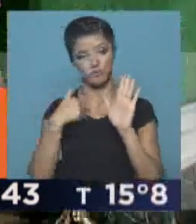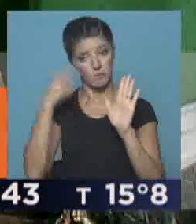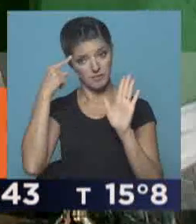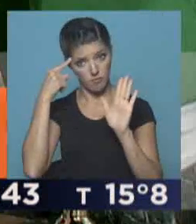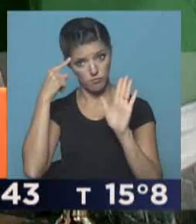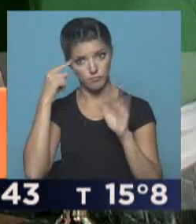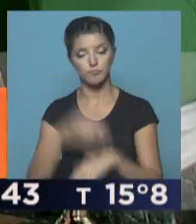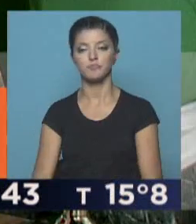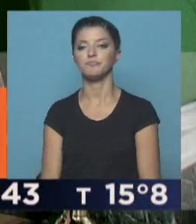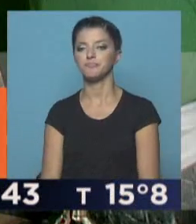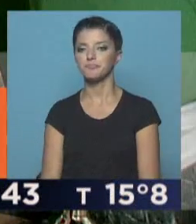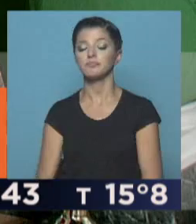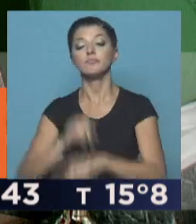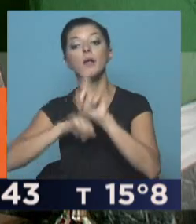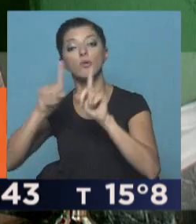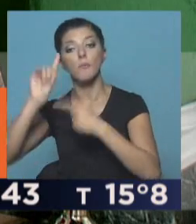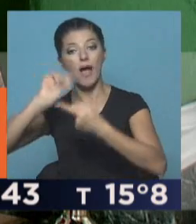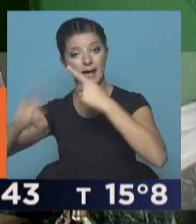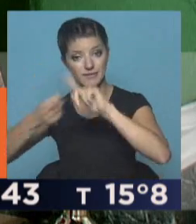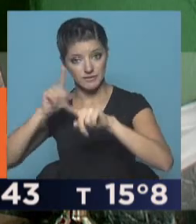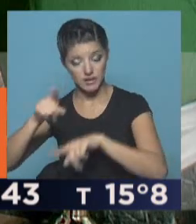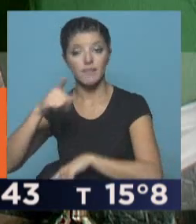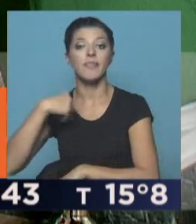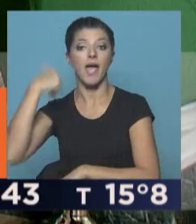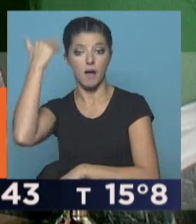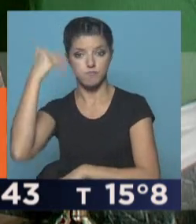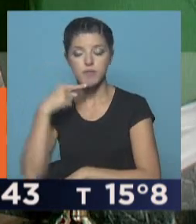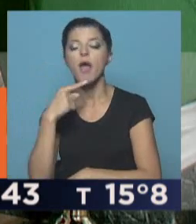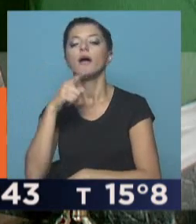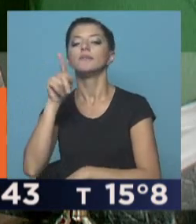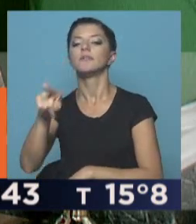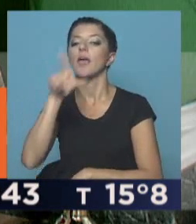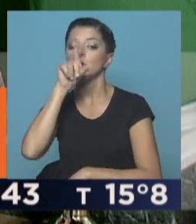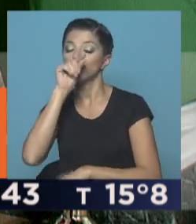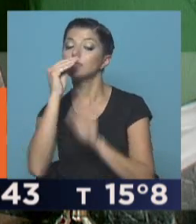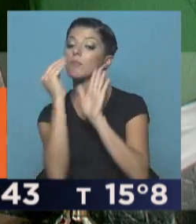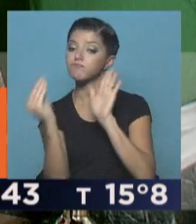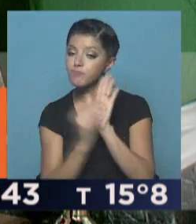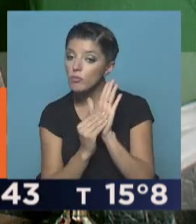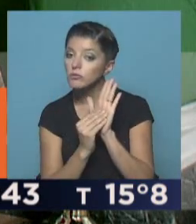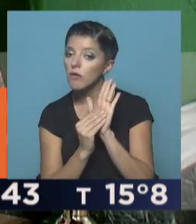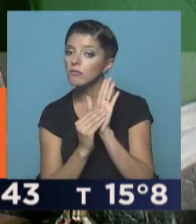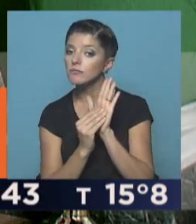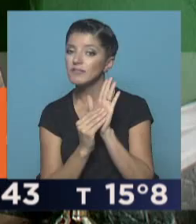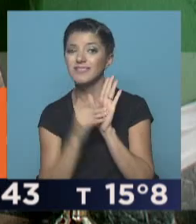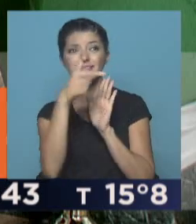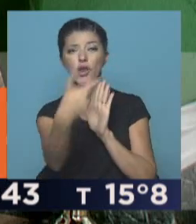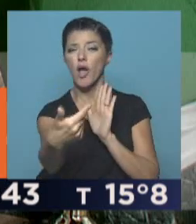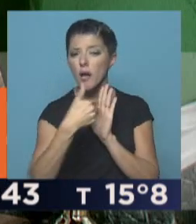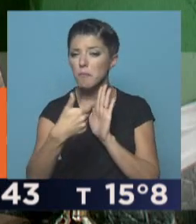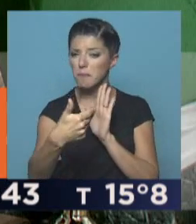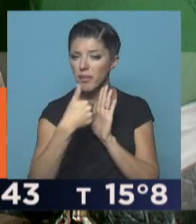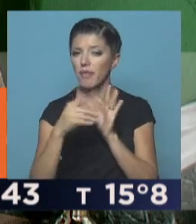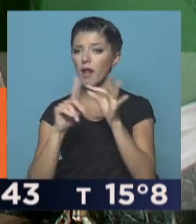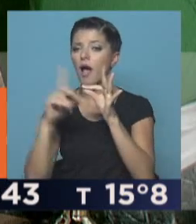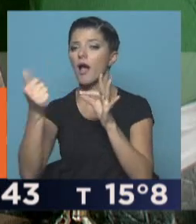A su vez, el canciller saudí Adel Agbubier escribió en su cuenta de Twitter que las exigencias hacia Qatar